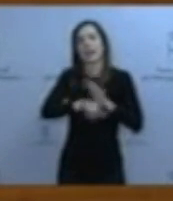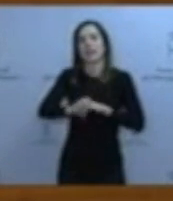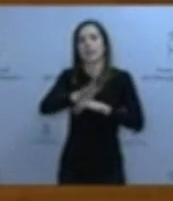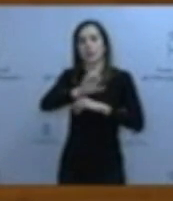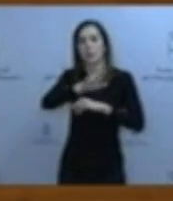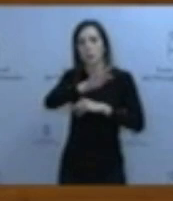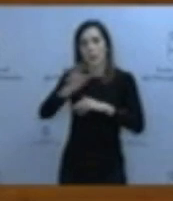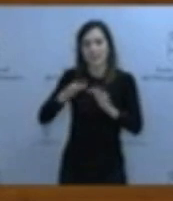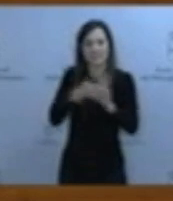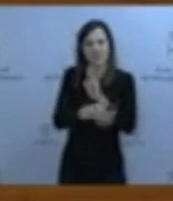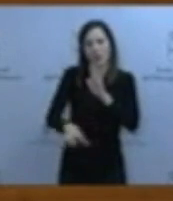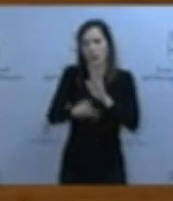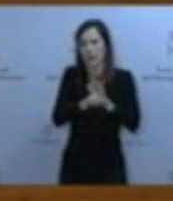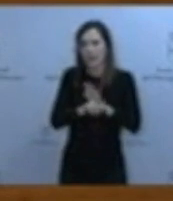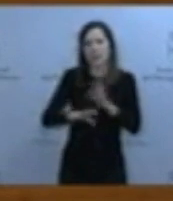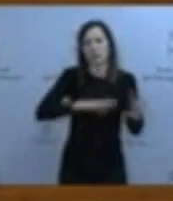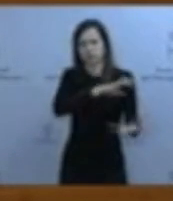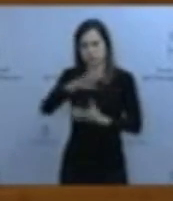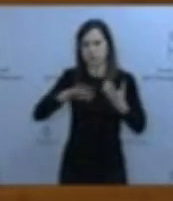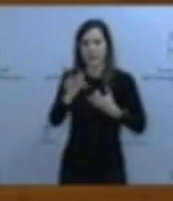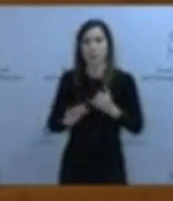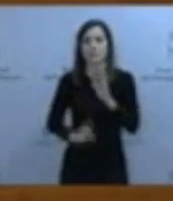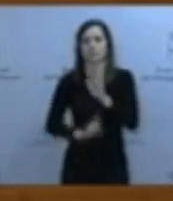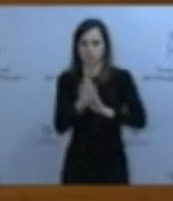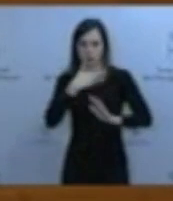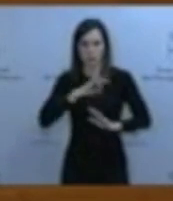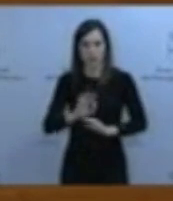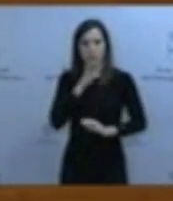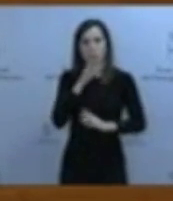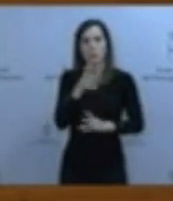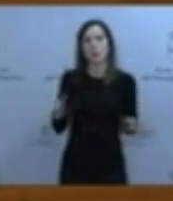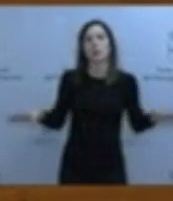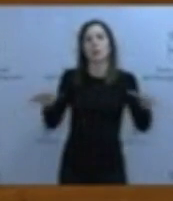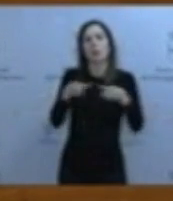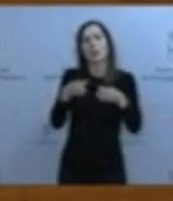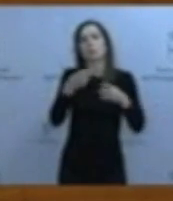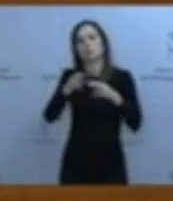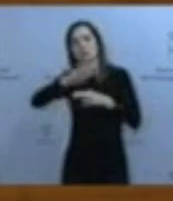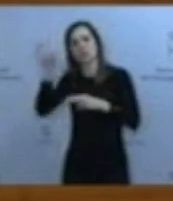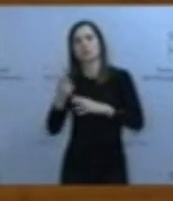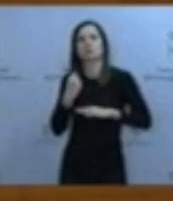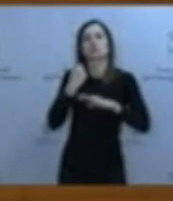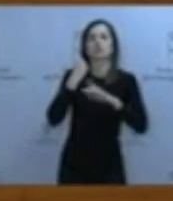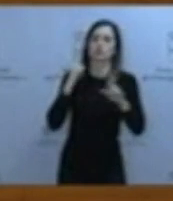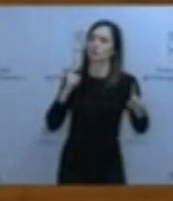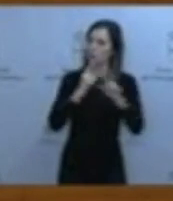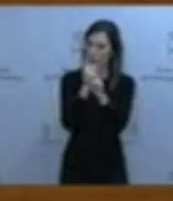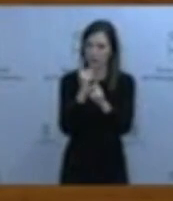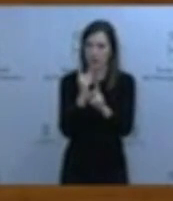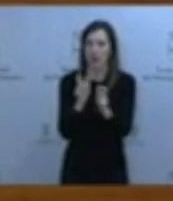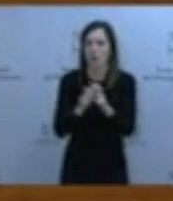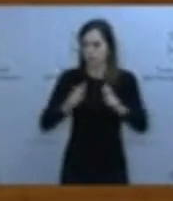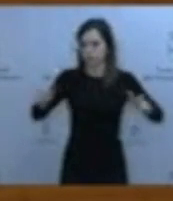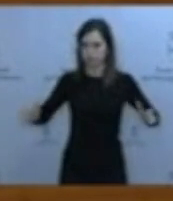polémica que consiguieron sacar adelante con la oposición de la comunidad educativa, del resto de partidos políticos, una oposición social masiva. Y